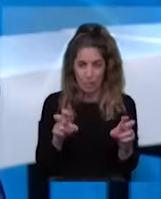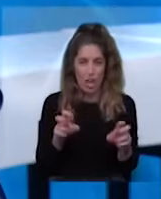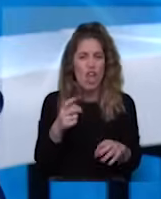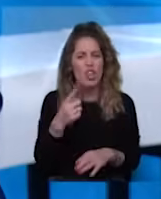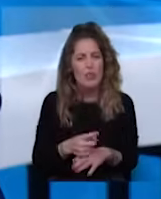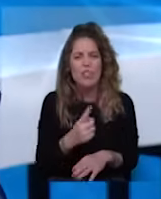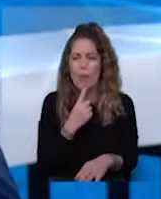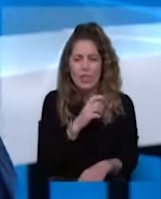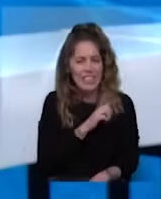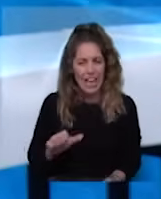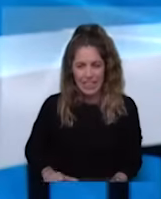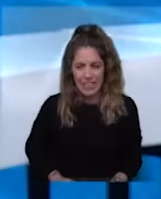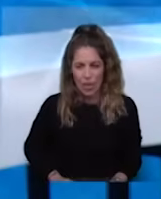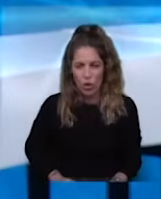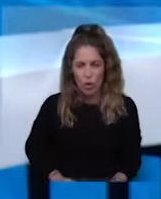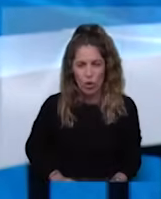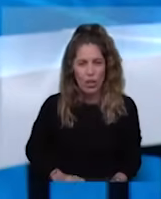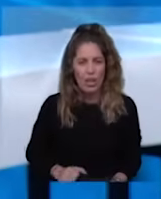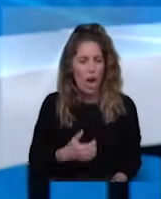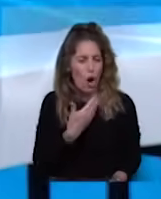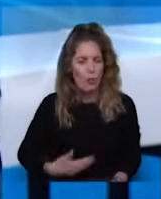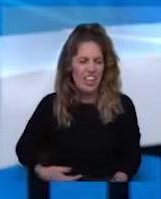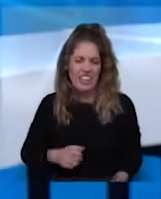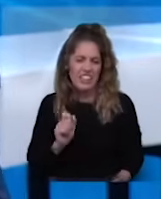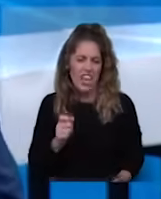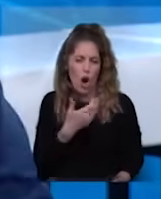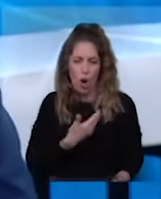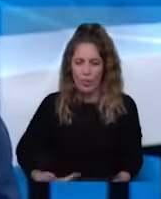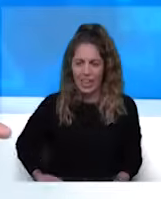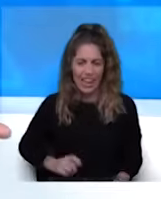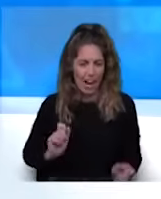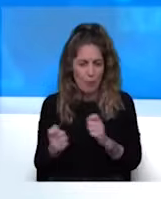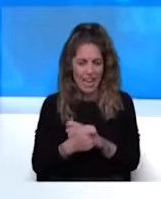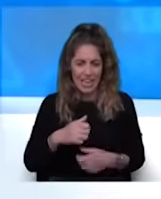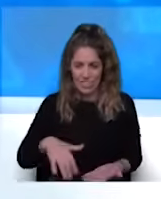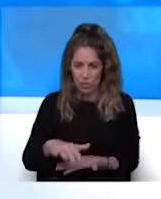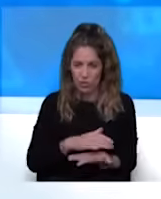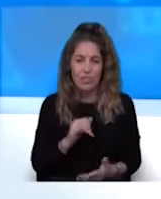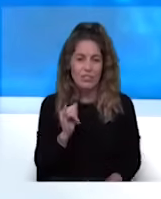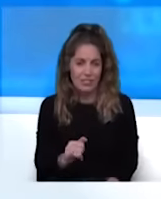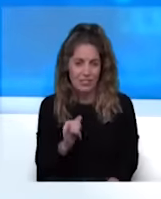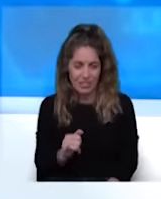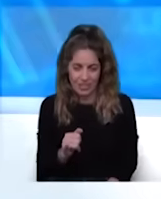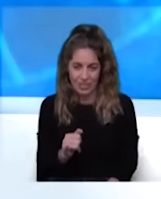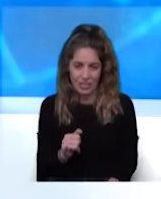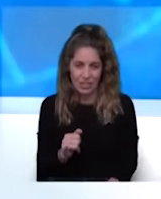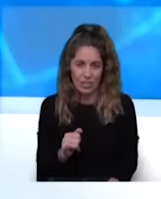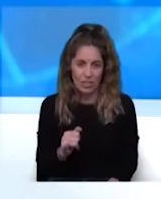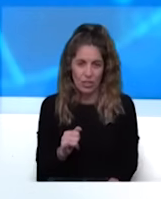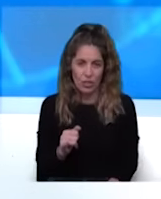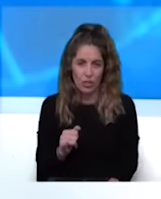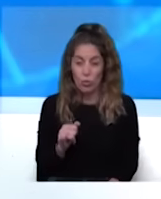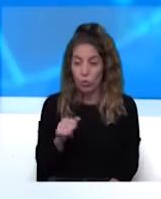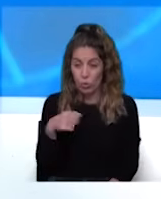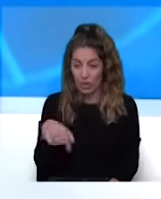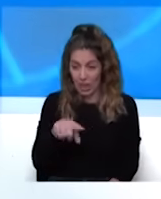ser una política de estado esto apuntar gobierne quien gobierne a tratar de revertir esta situación edes viste están digamos obviamente comprometido con